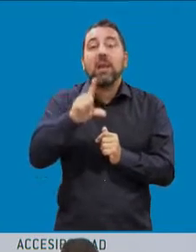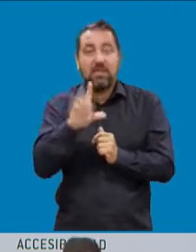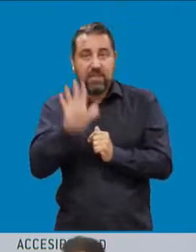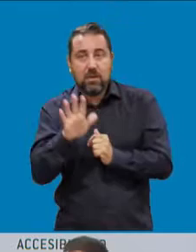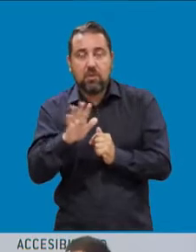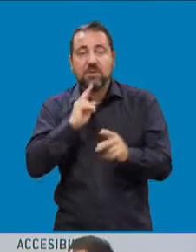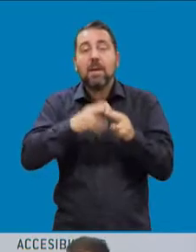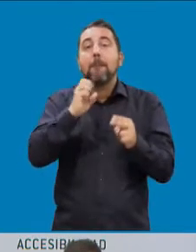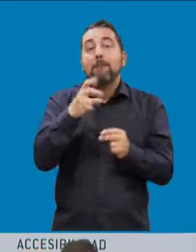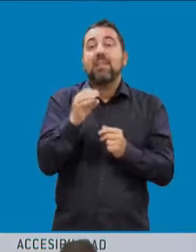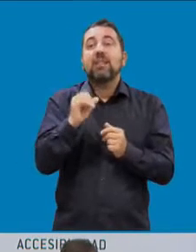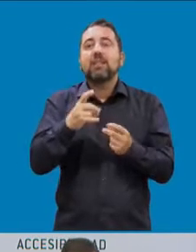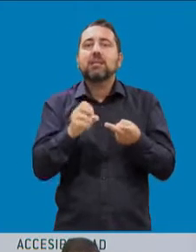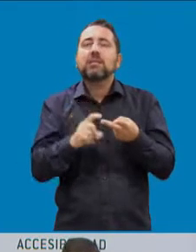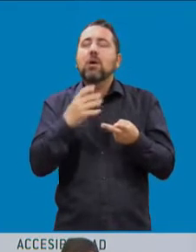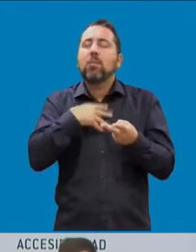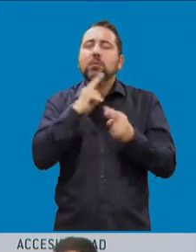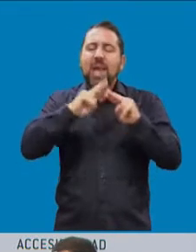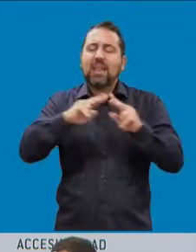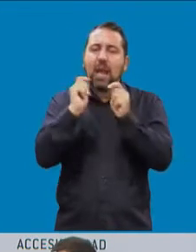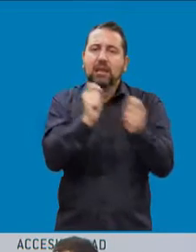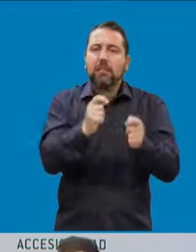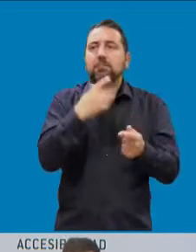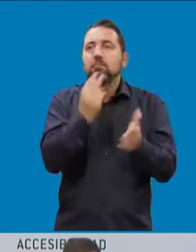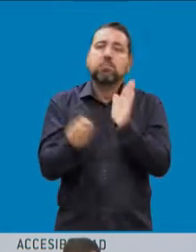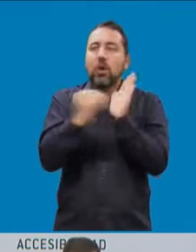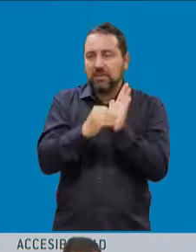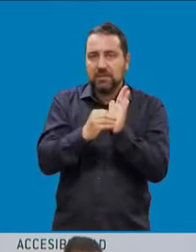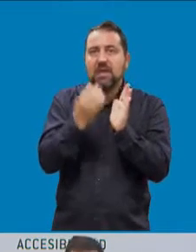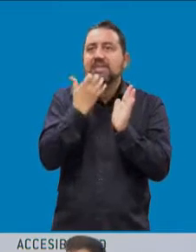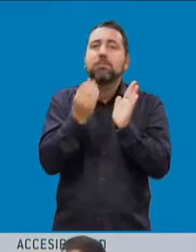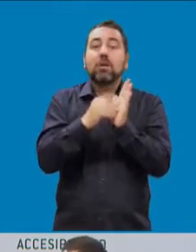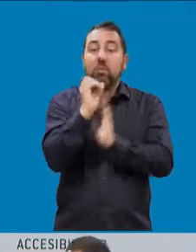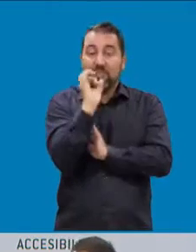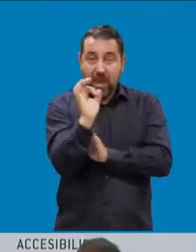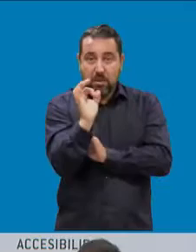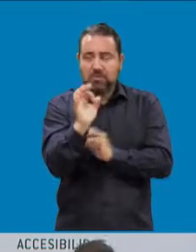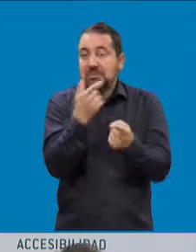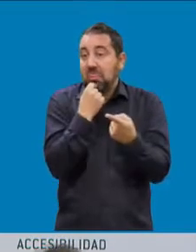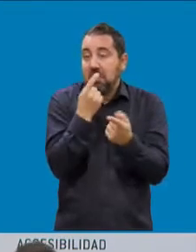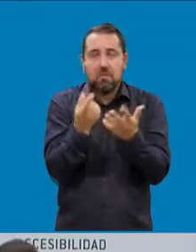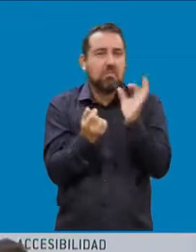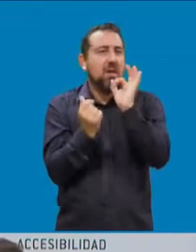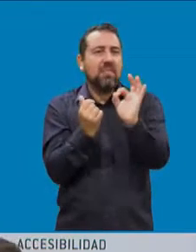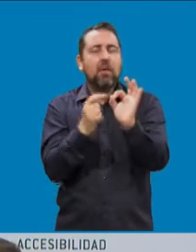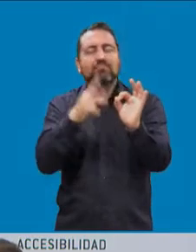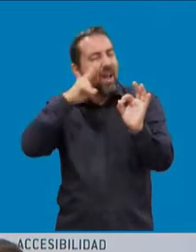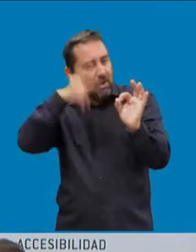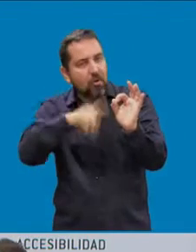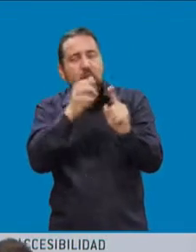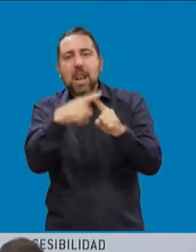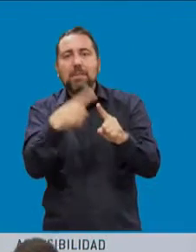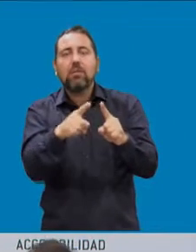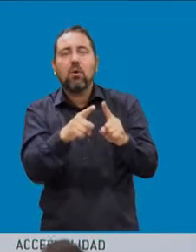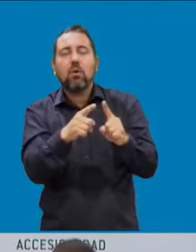el foco no pasaba. En HTML5 lleva el atributo tabIndex, puedes etiquetarlos poniendo, pues en este caso, si pones un 0,